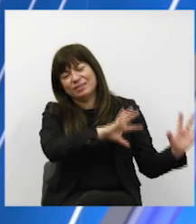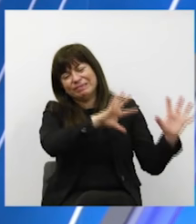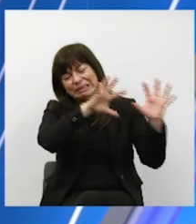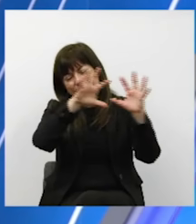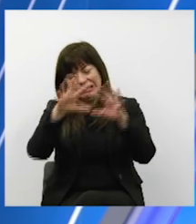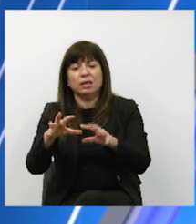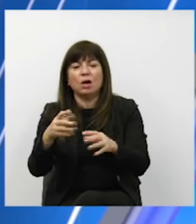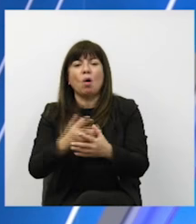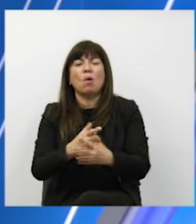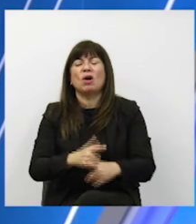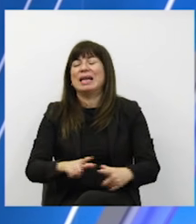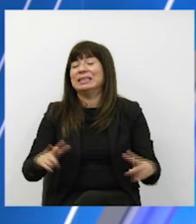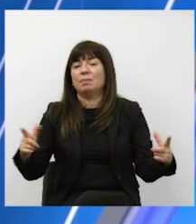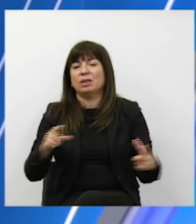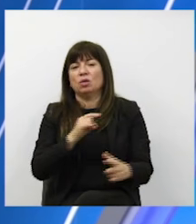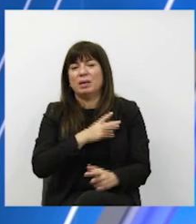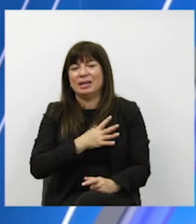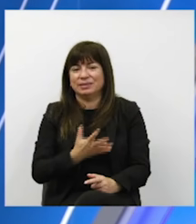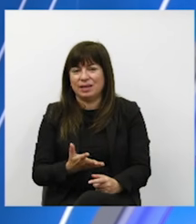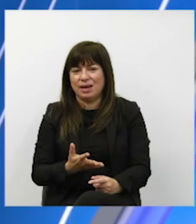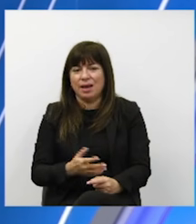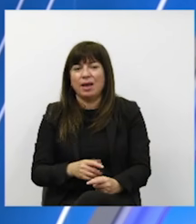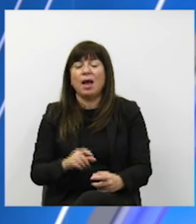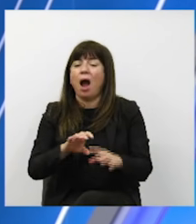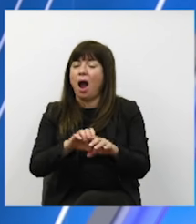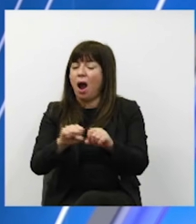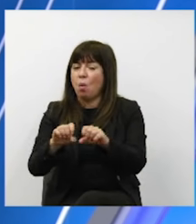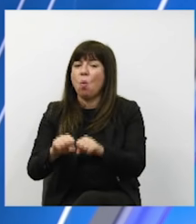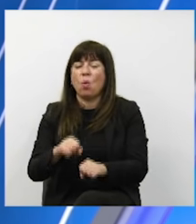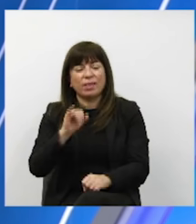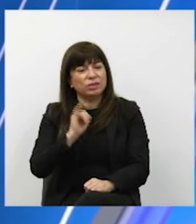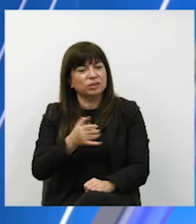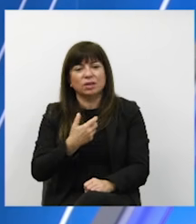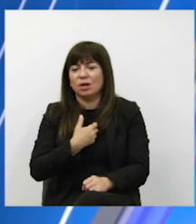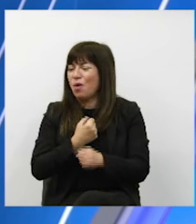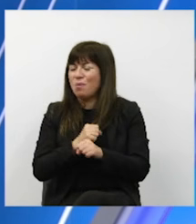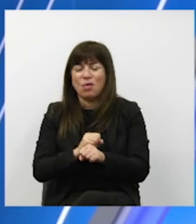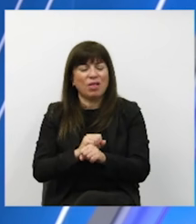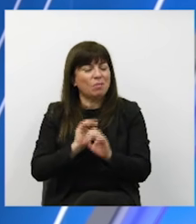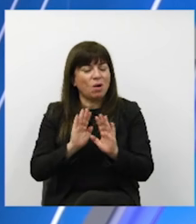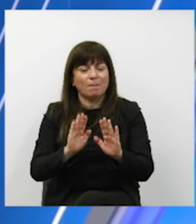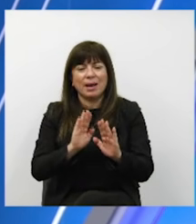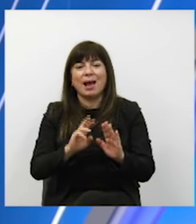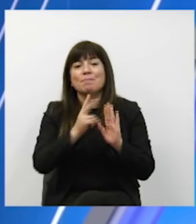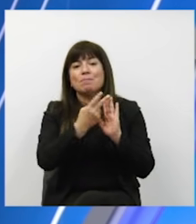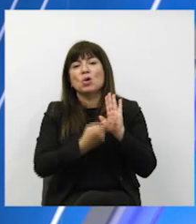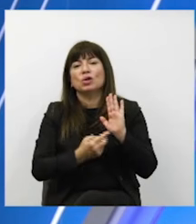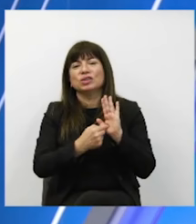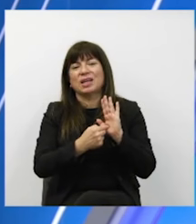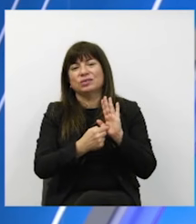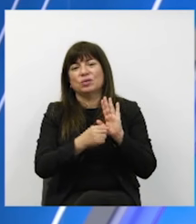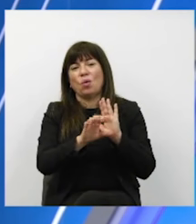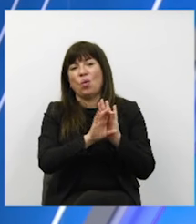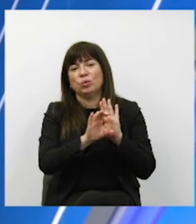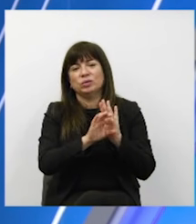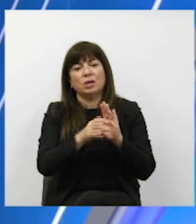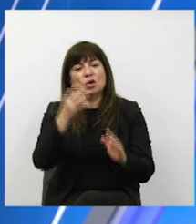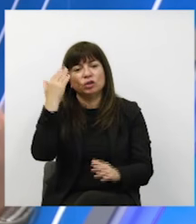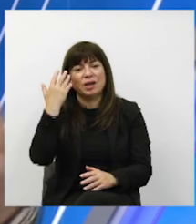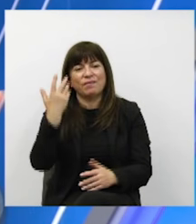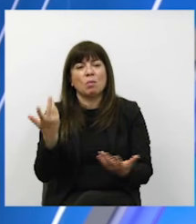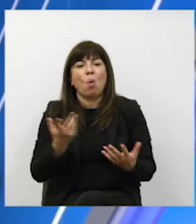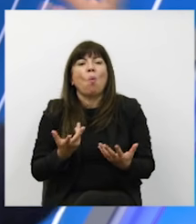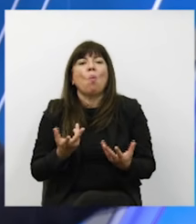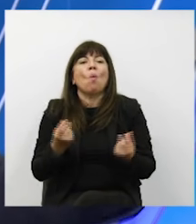para Chile. Pero sí, estoy totalmente de acuerdo que no podemos esperar un proceso constitucional que hasta ahora no sabemos cuánto se va a demorar, hay